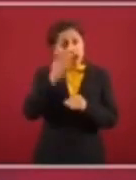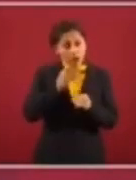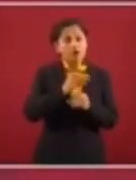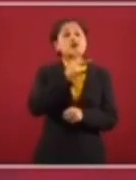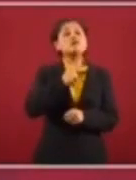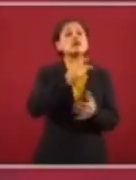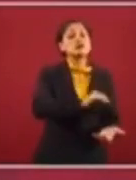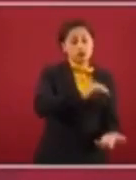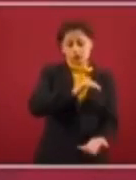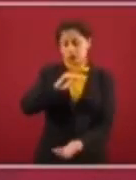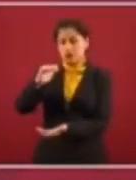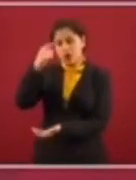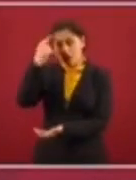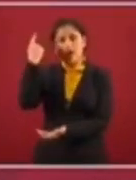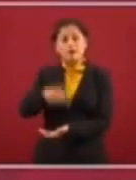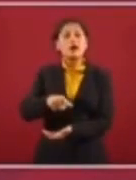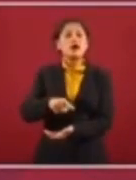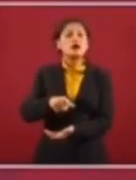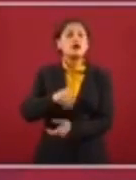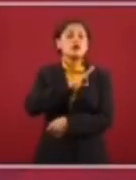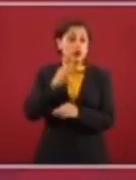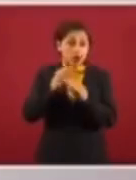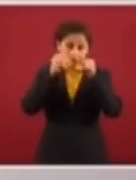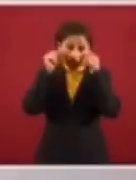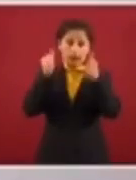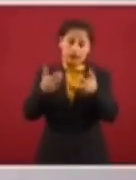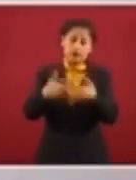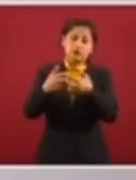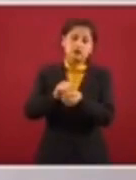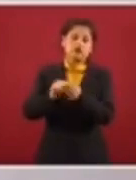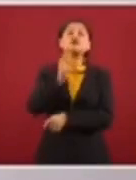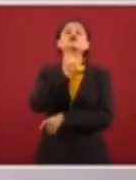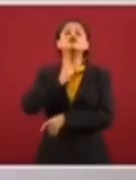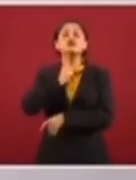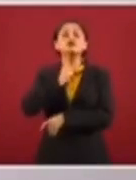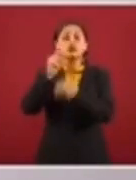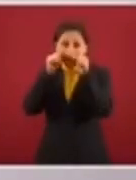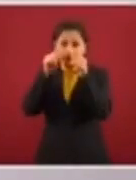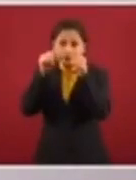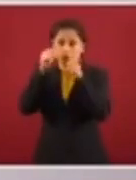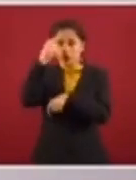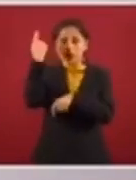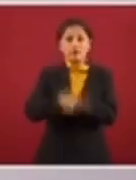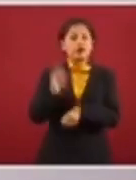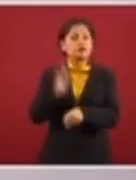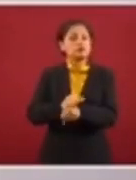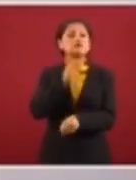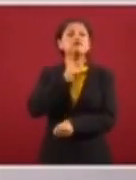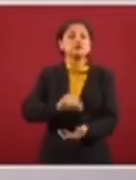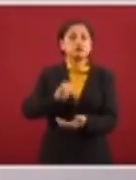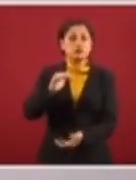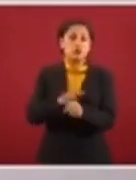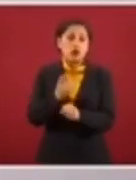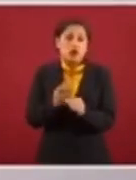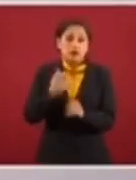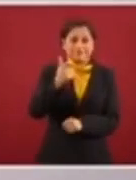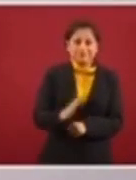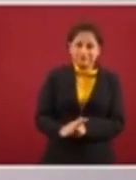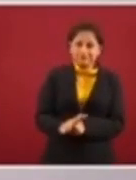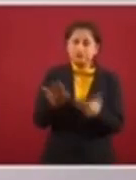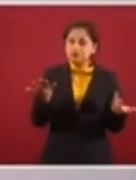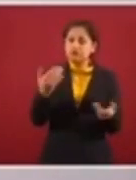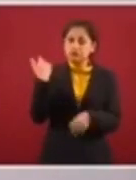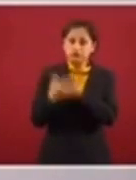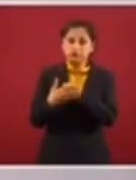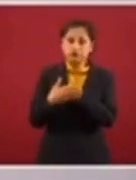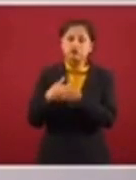que podamos a la refinación en México del crudo, para no malbaratarlo. Mientras se mantengan bajos los precios del crudo. De todas maneras,